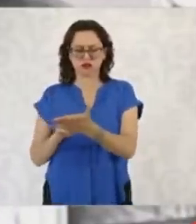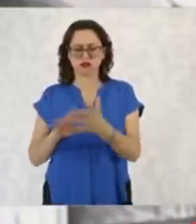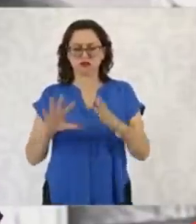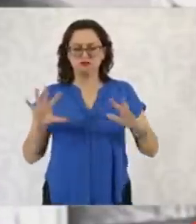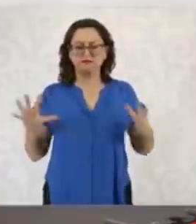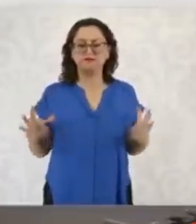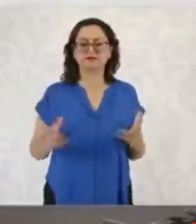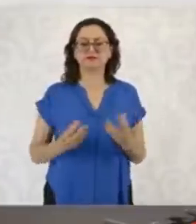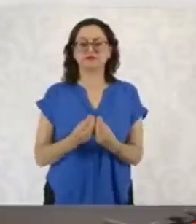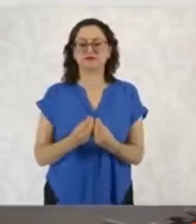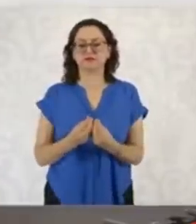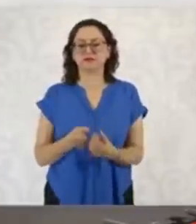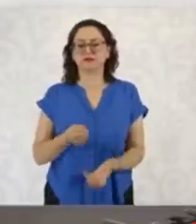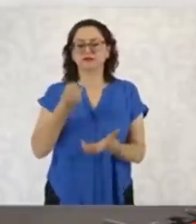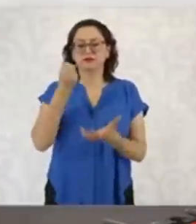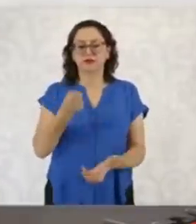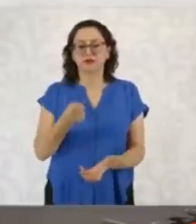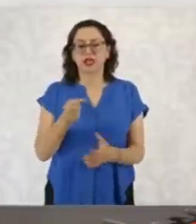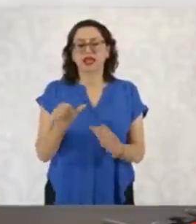total de